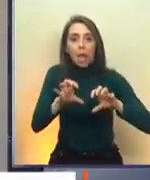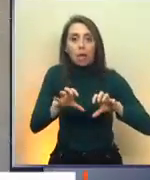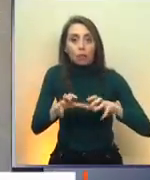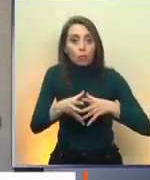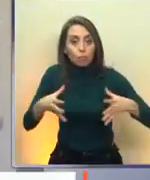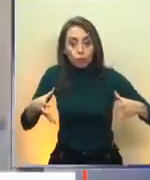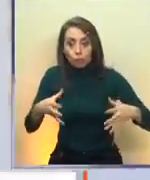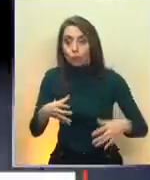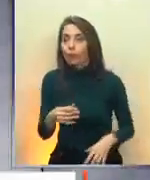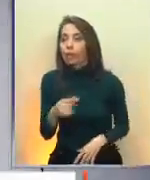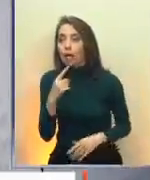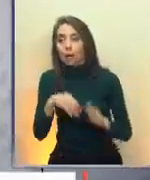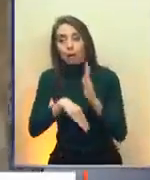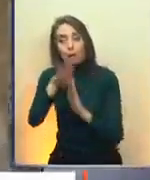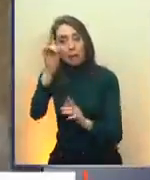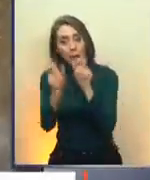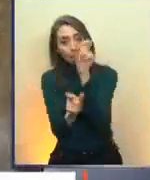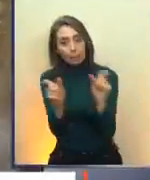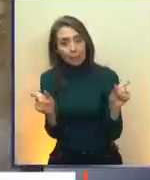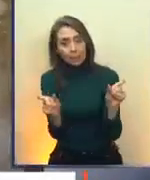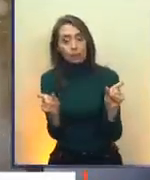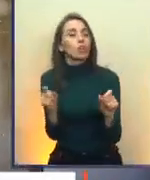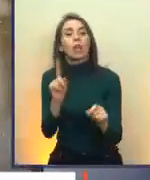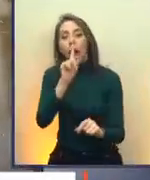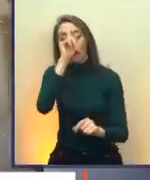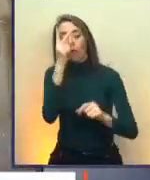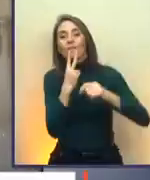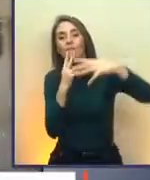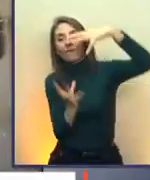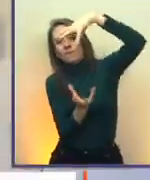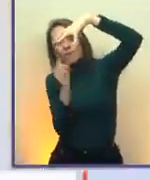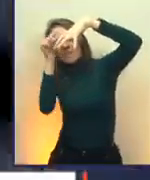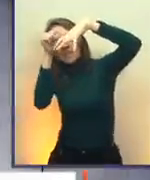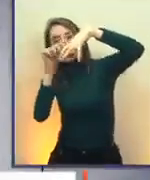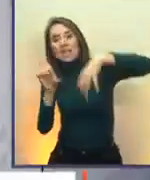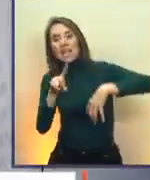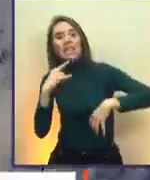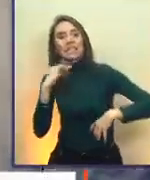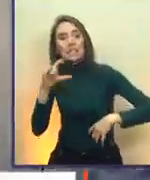La maggior parte di questa gente, salvo los esquimales, non stavano abituati